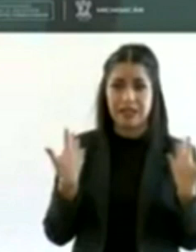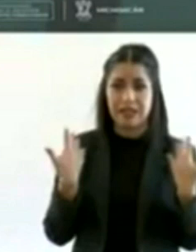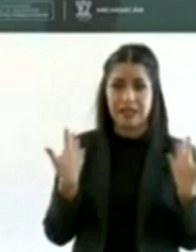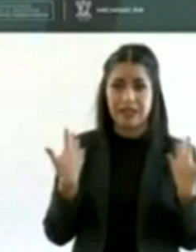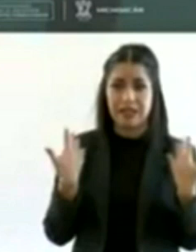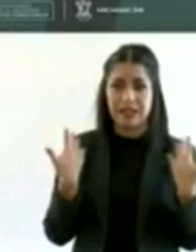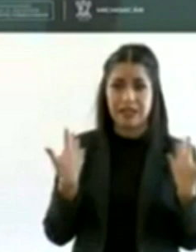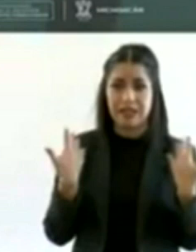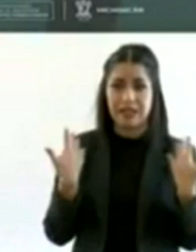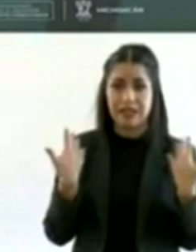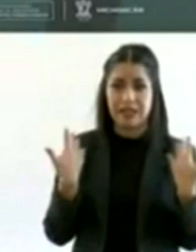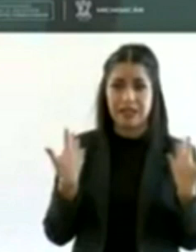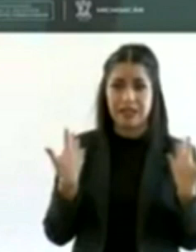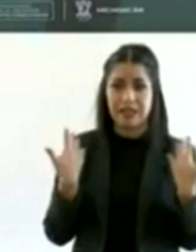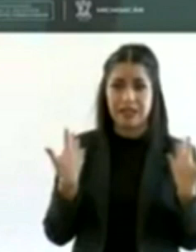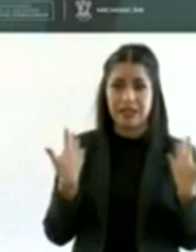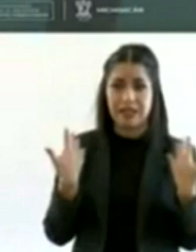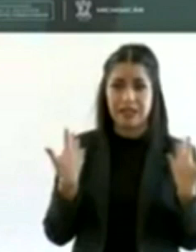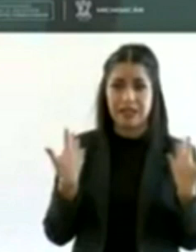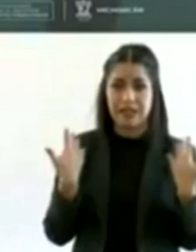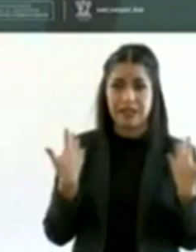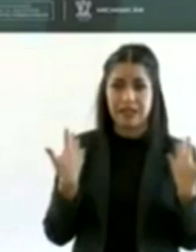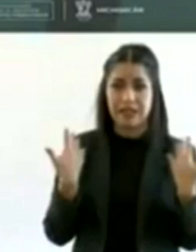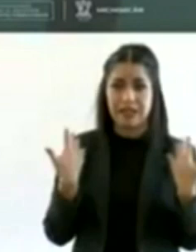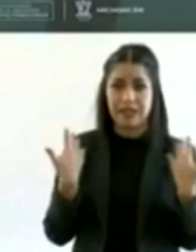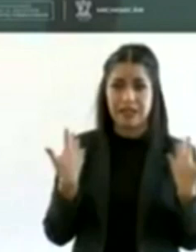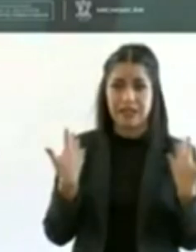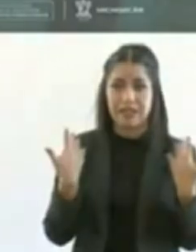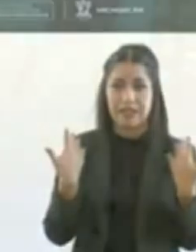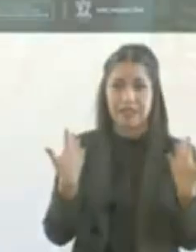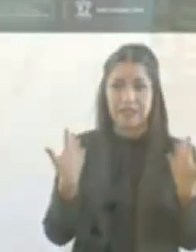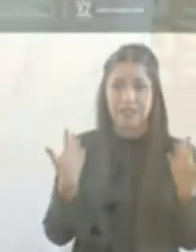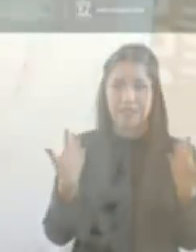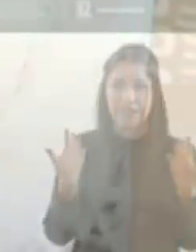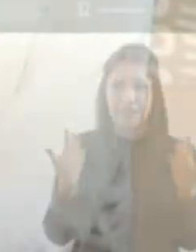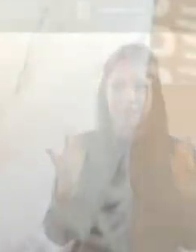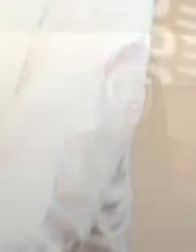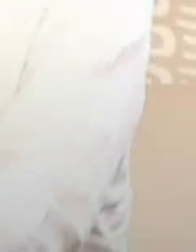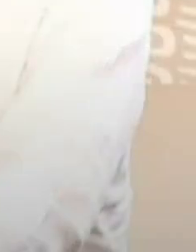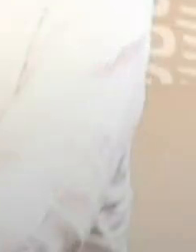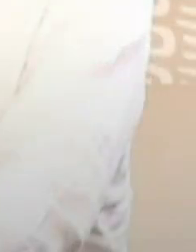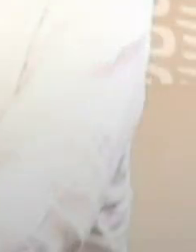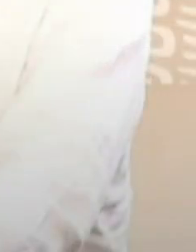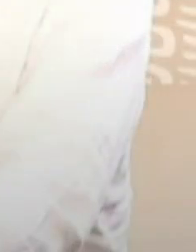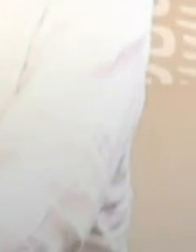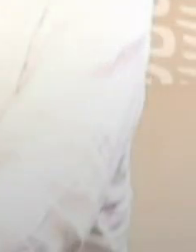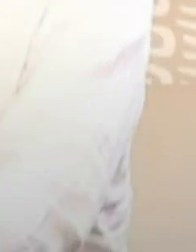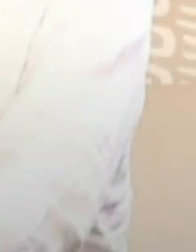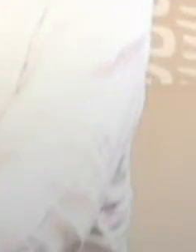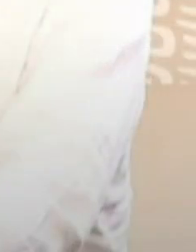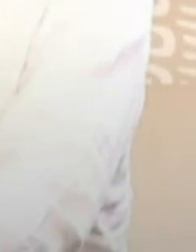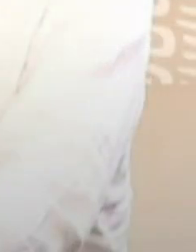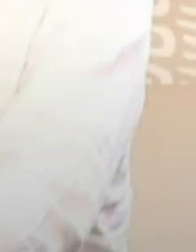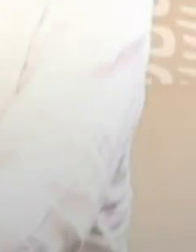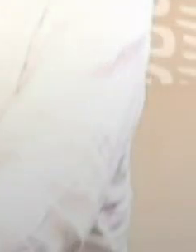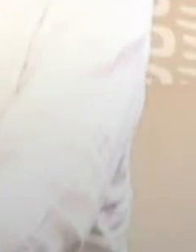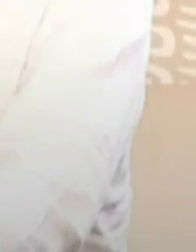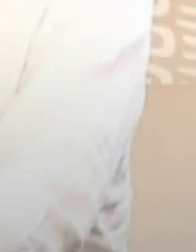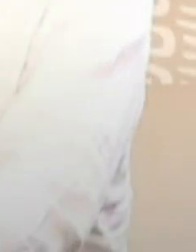entregando ferrocarriles, minas, tierras y parte del petróleo, así como de la energía eléctrica. En